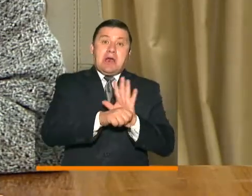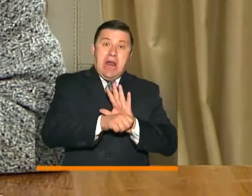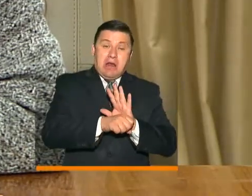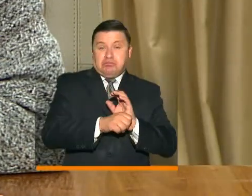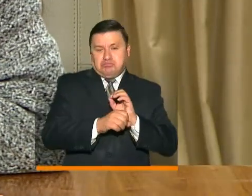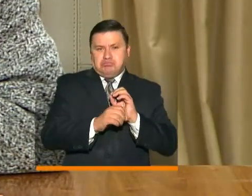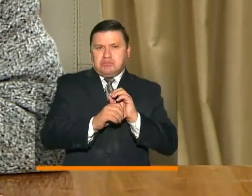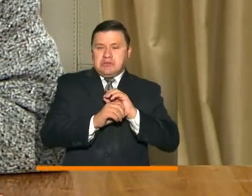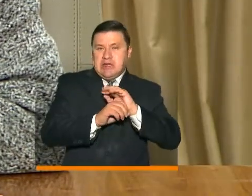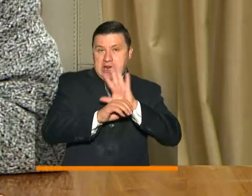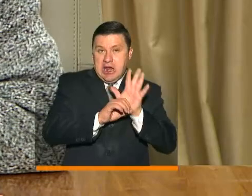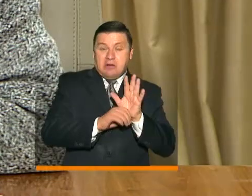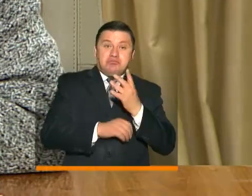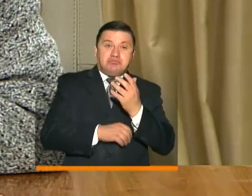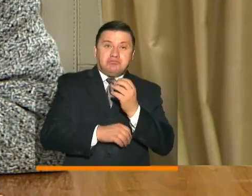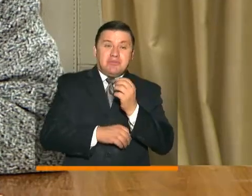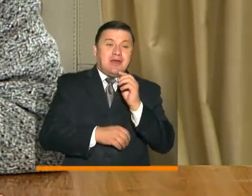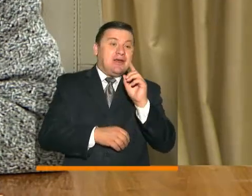es el